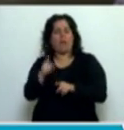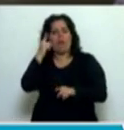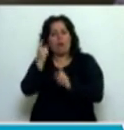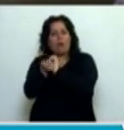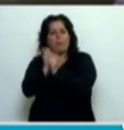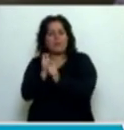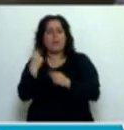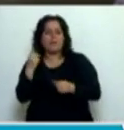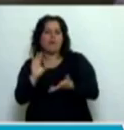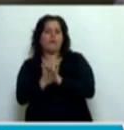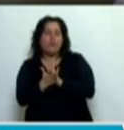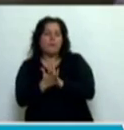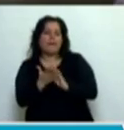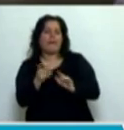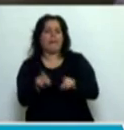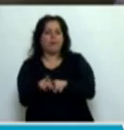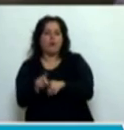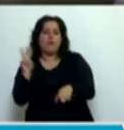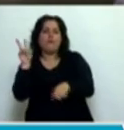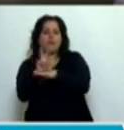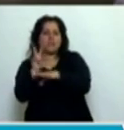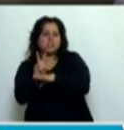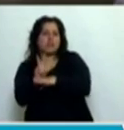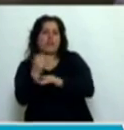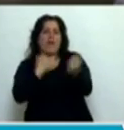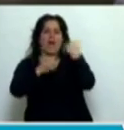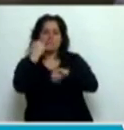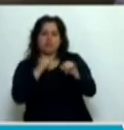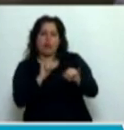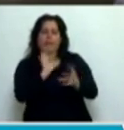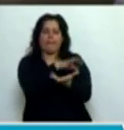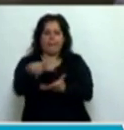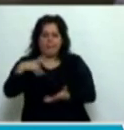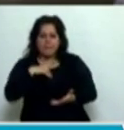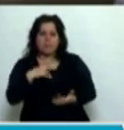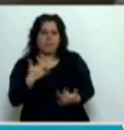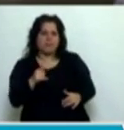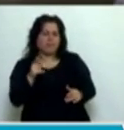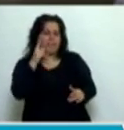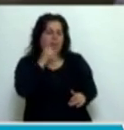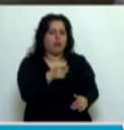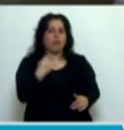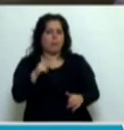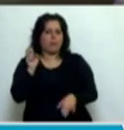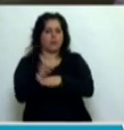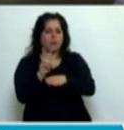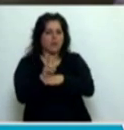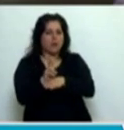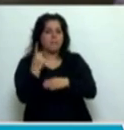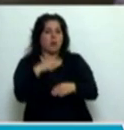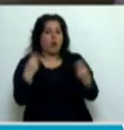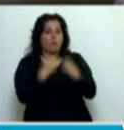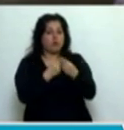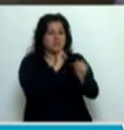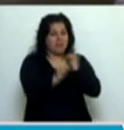empezar a pensar una política de protección de esos activos que pueden ser amenazados. No nos olvidemos que muchas de esas empresas, de